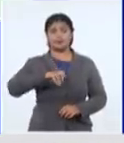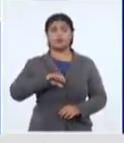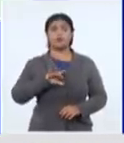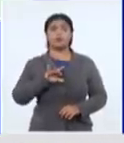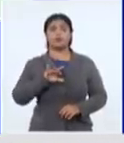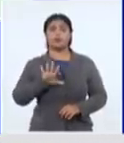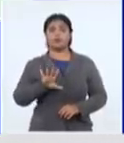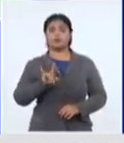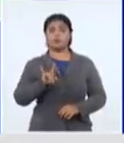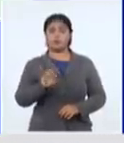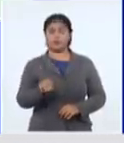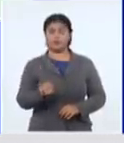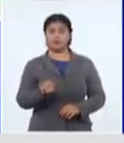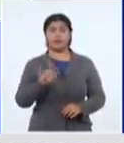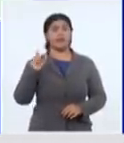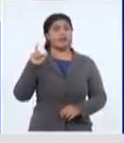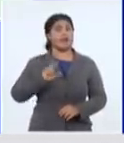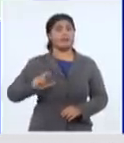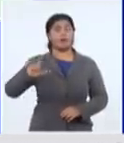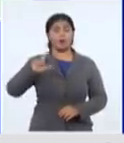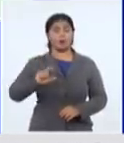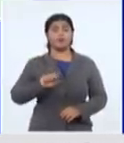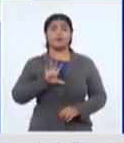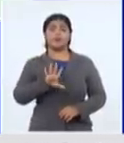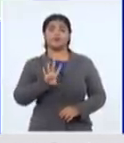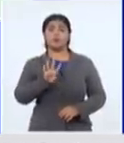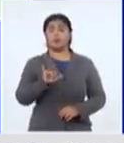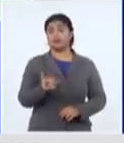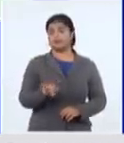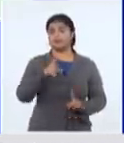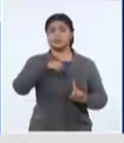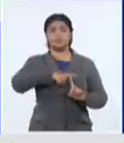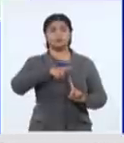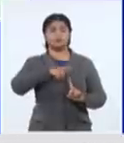590, Camagüey 546, Las Tunas